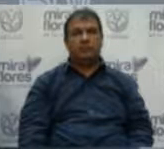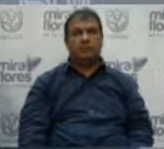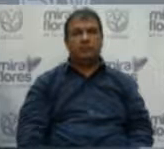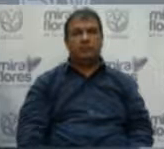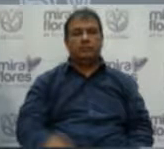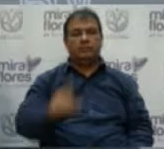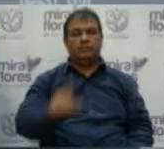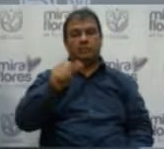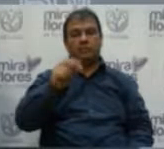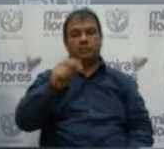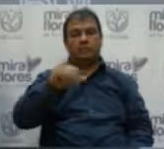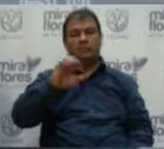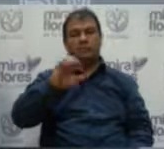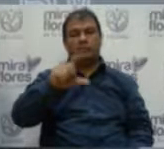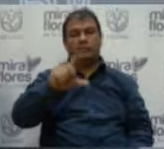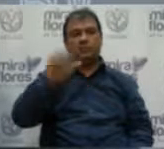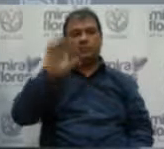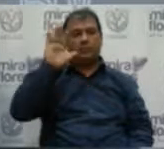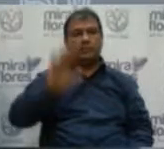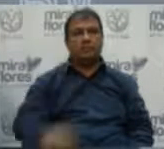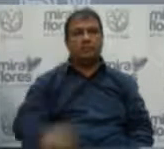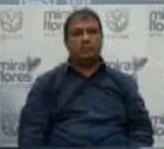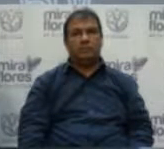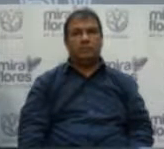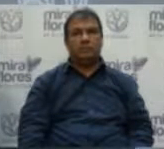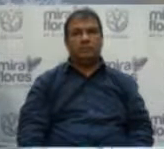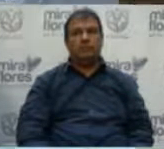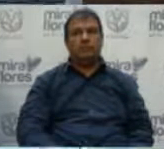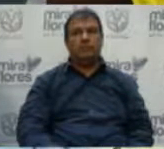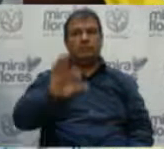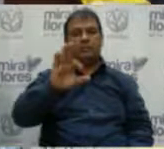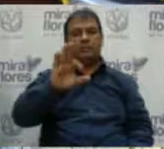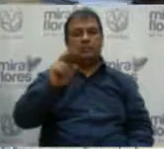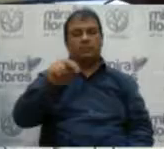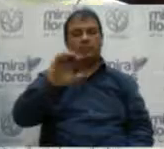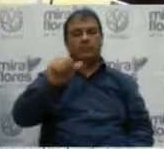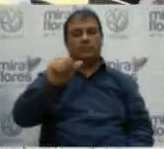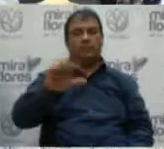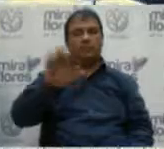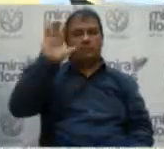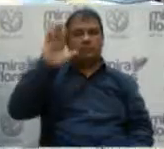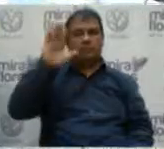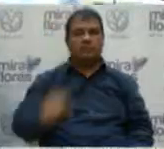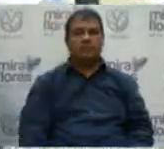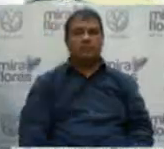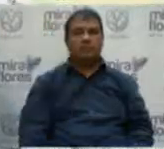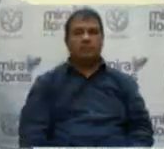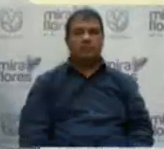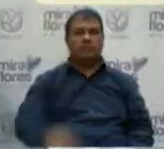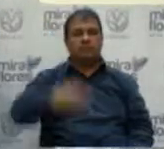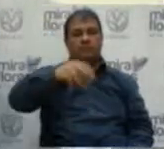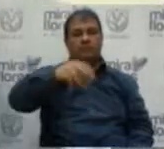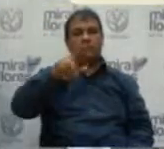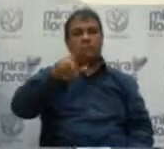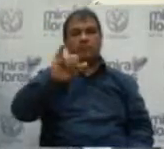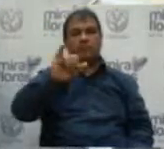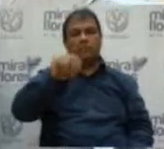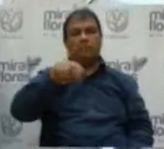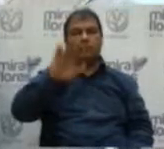Señorita Daniela Lozano Vítor. Presente. Señora Franca Rey Camino. Presente. Señor Martín Bustamante